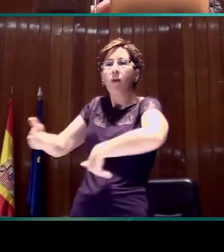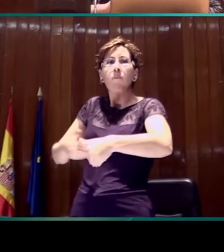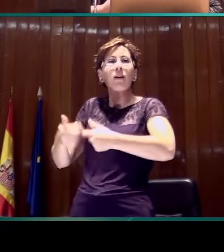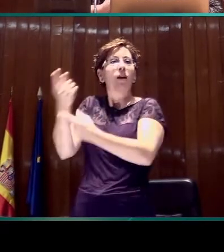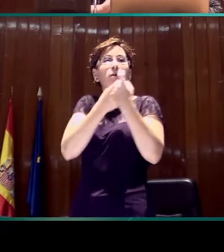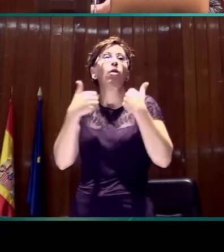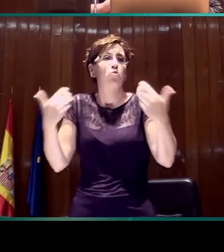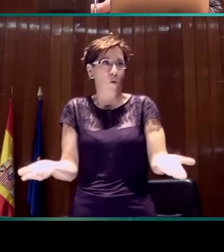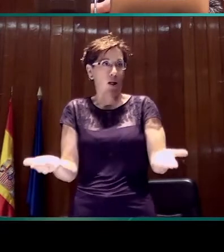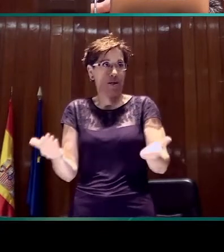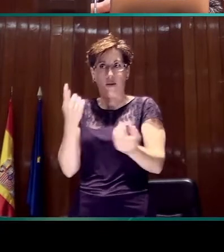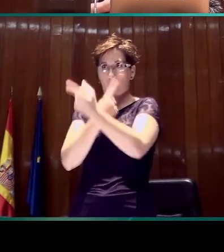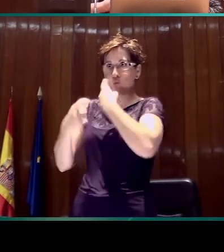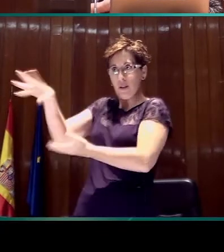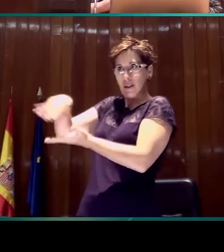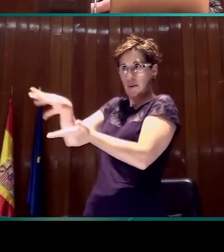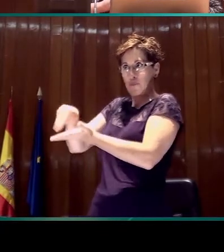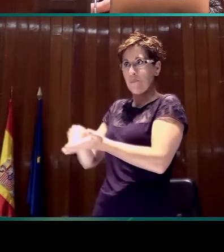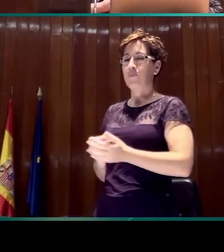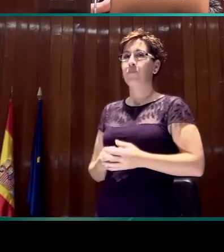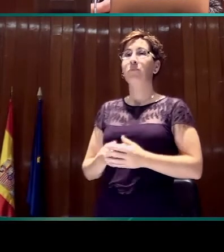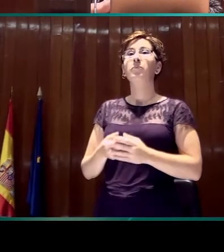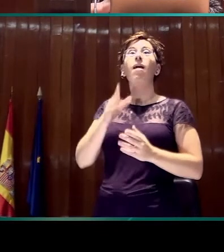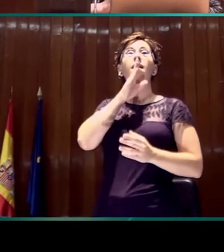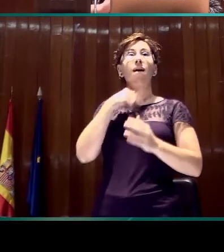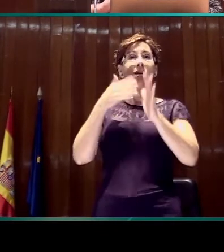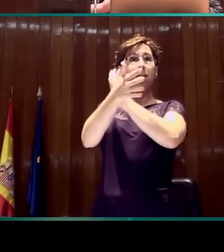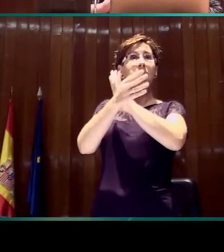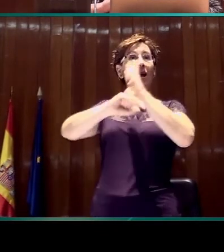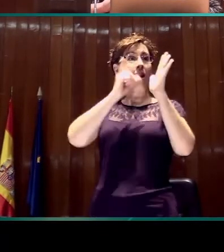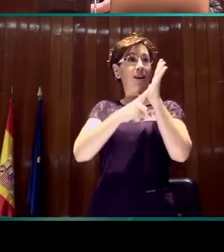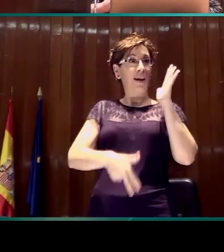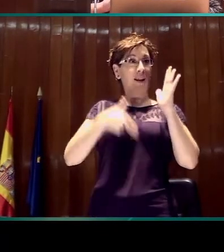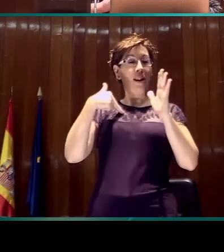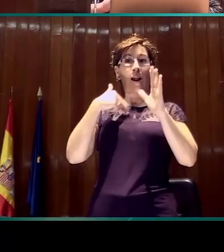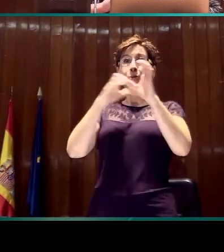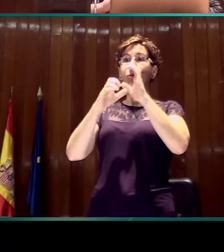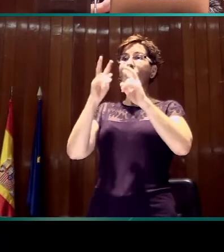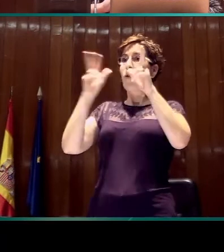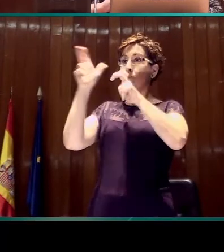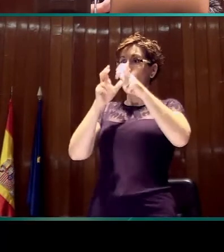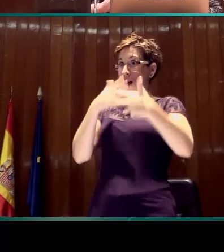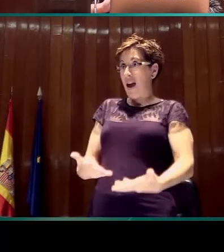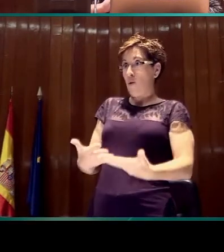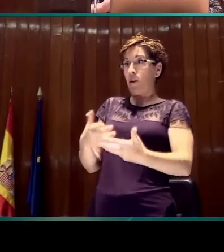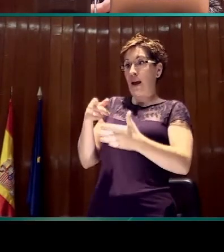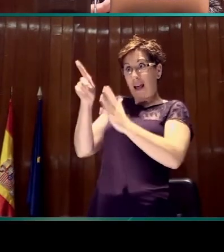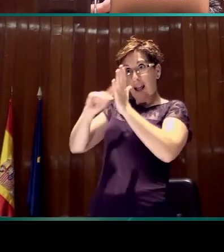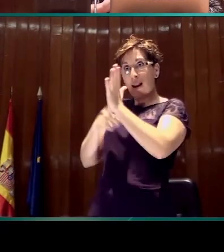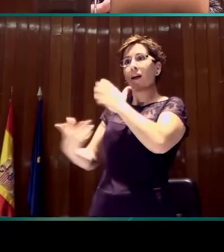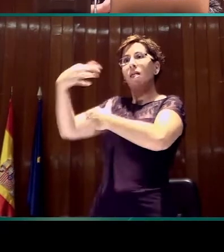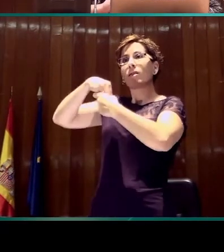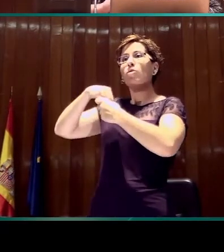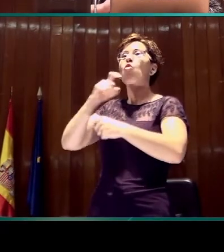Como comentaba anteriormente, la Ley General de la Comunicación Audiovisual es la ley que actualmente regula la incorporación de la lengua de signos en